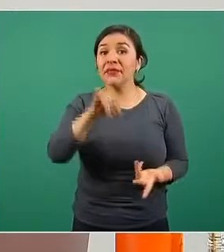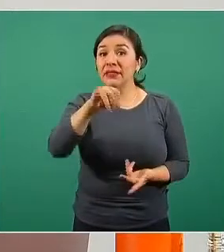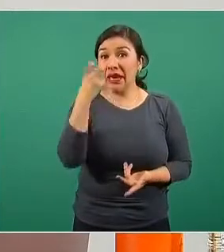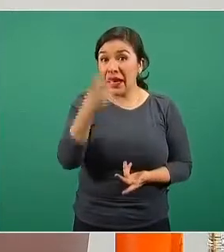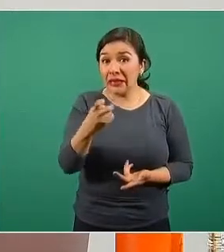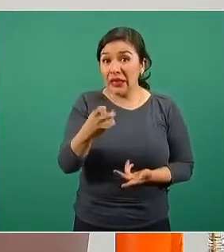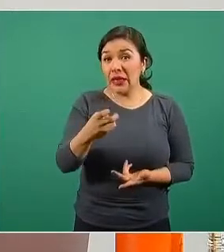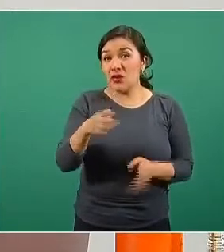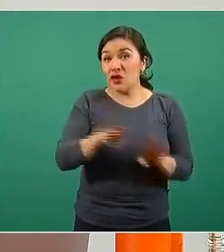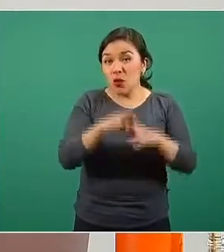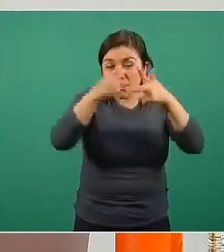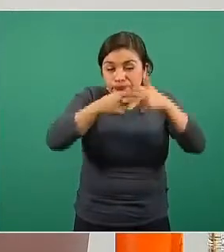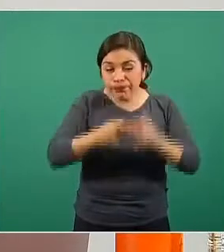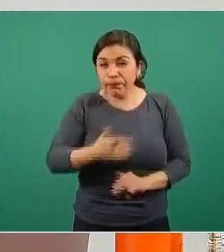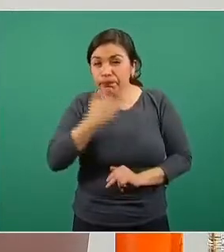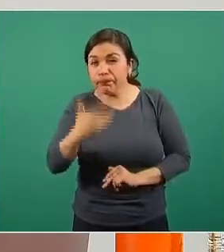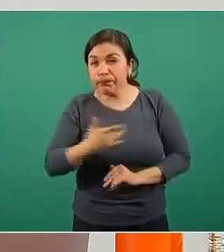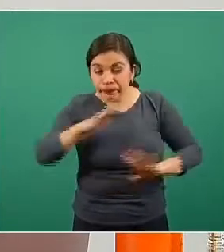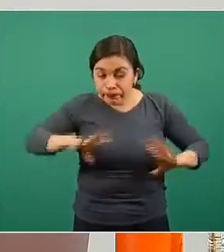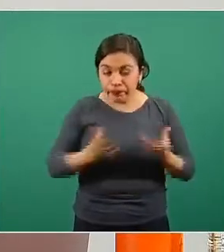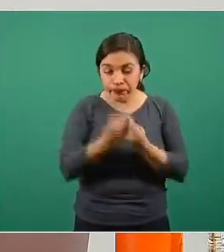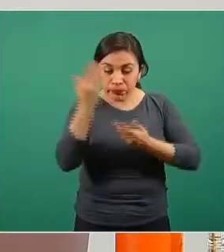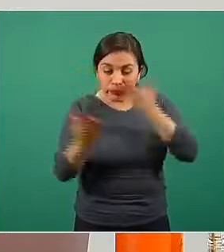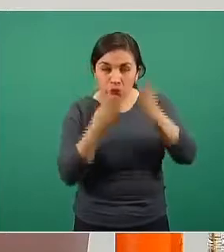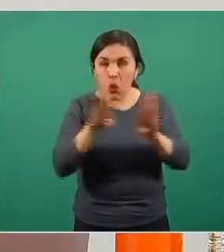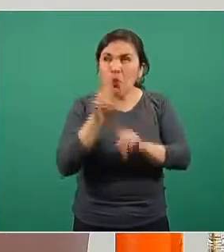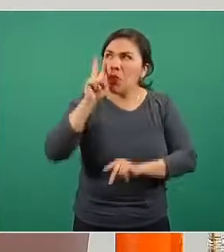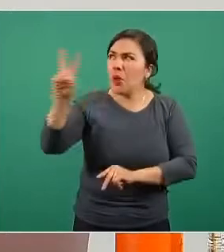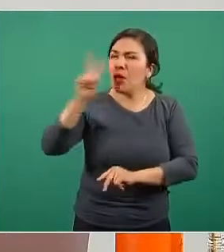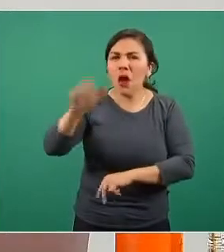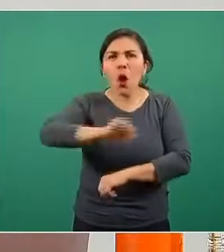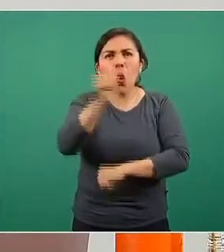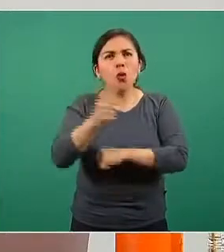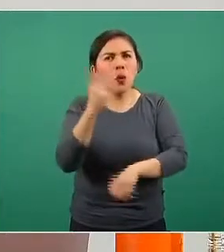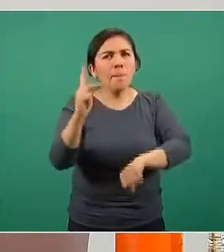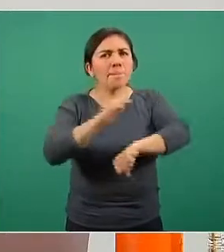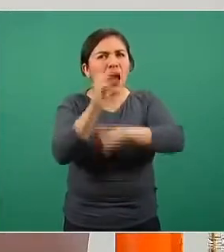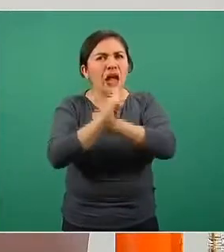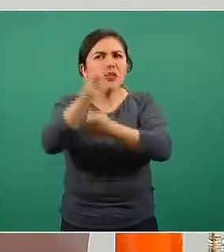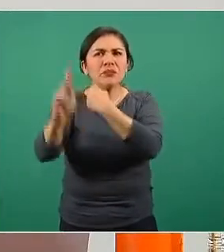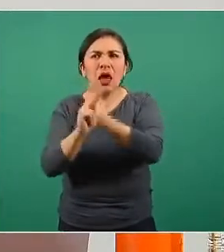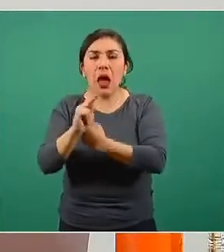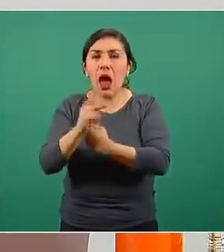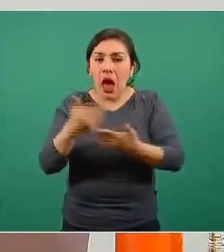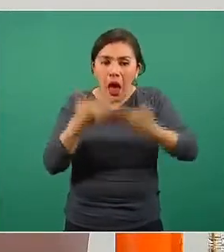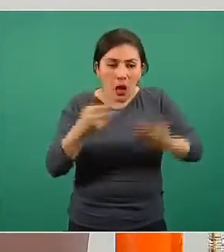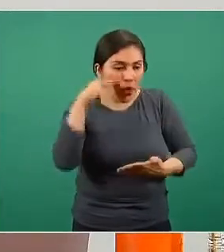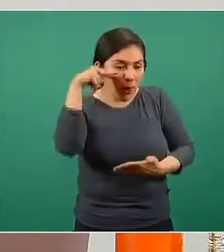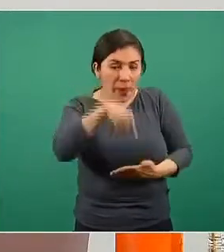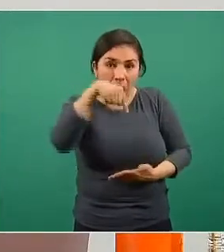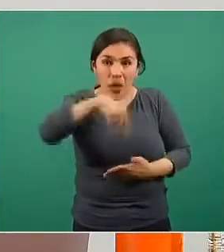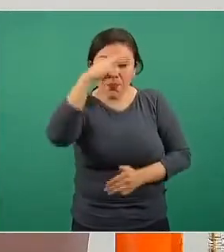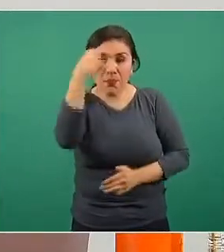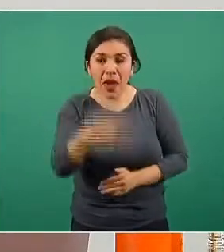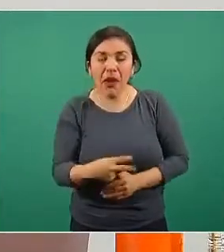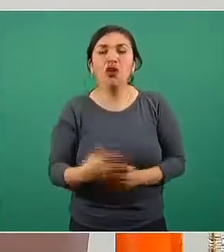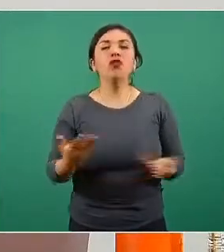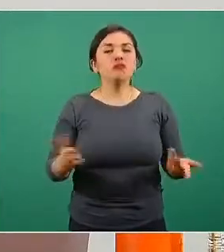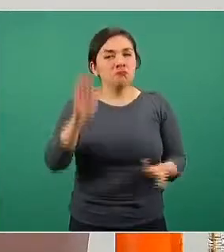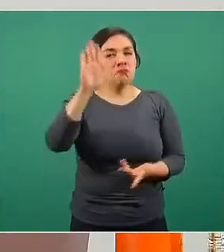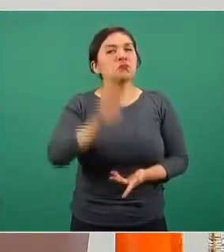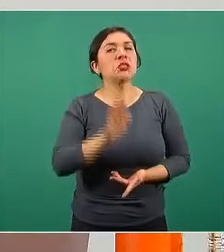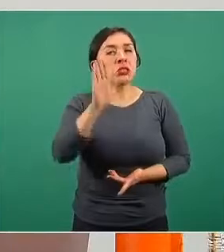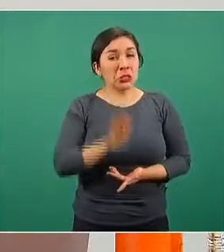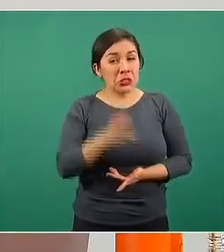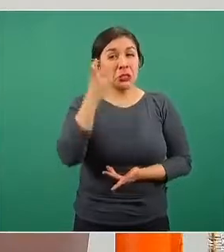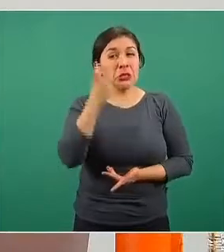base en estas estimaciones, en lo que se ha visto en otros países y en lo que ya hemos podido ver en el nuestro, pues parece que